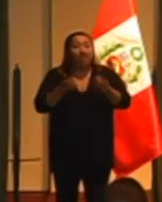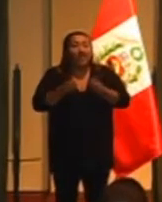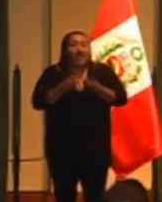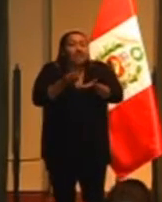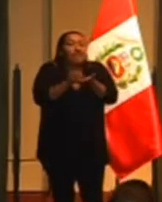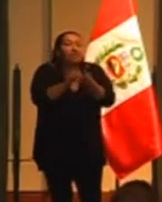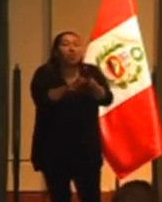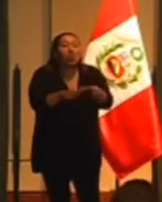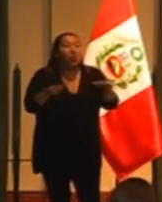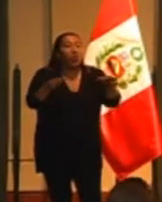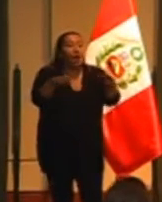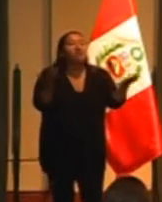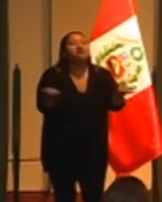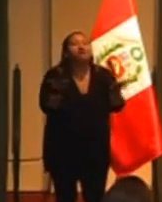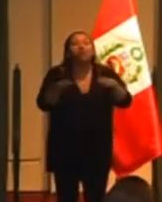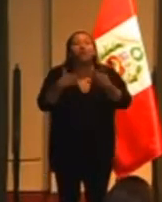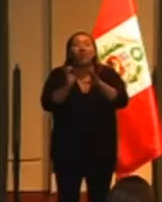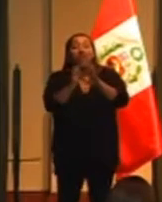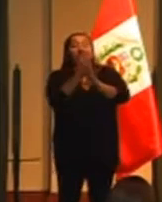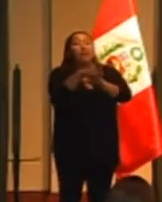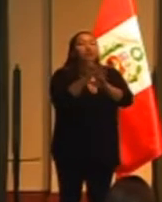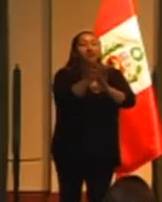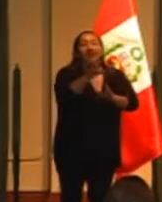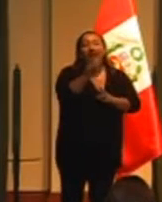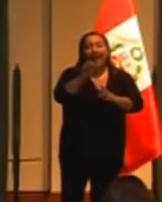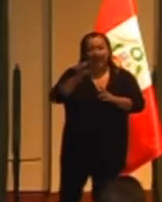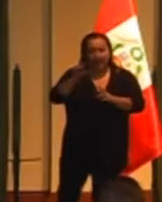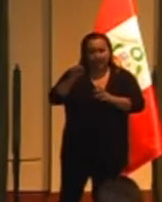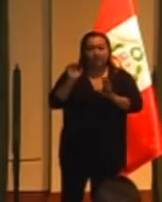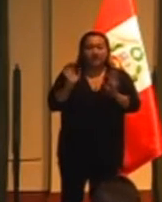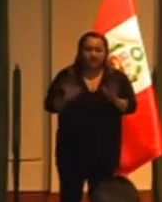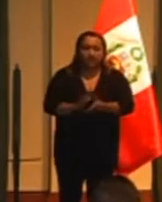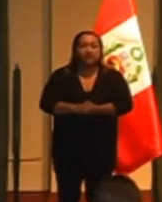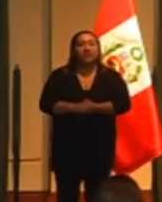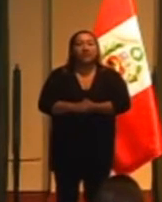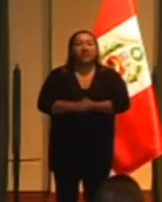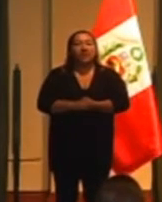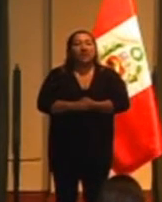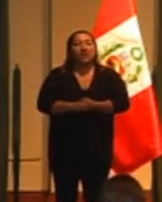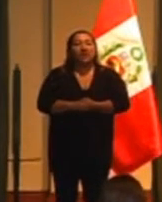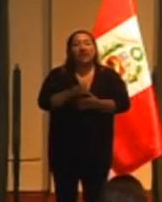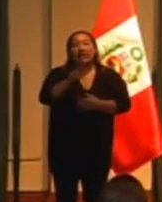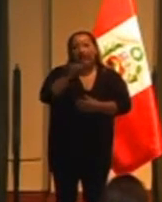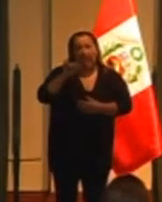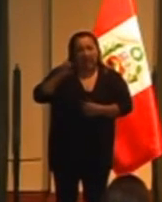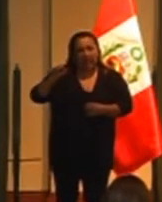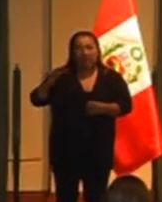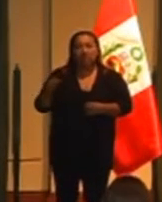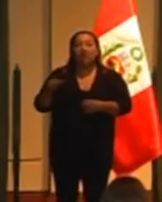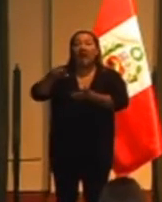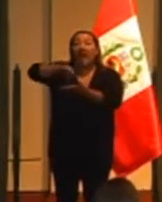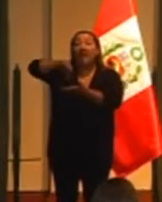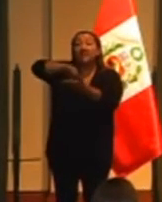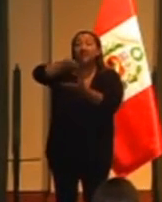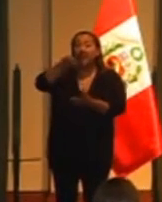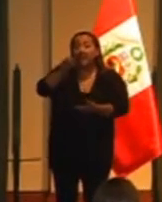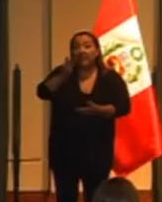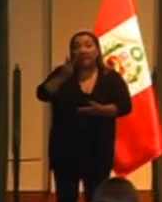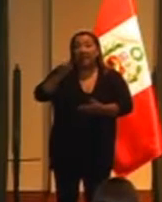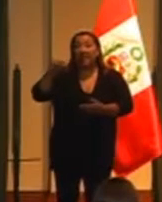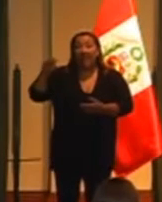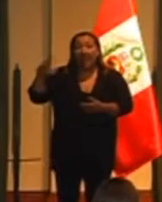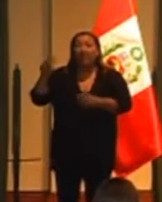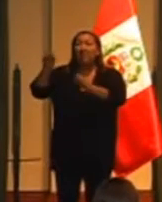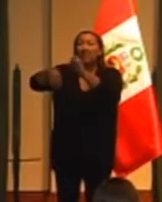espacios donde se puedan depositar los RAES. Los RAES, aceite vegetal, basura